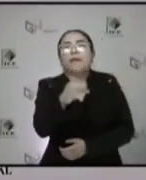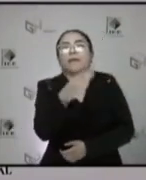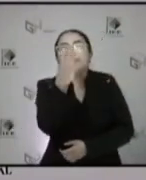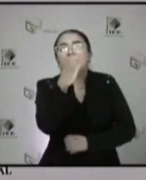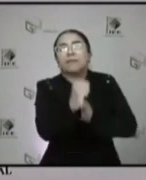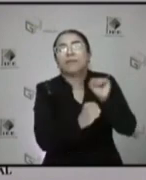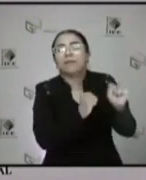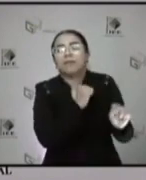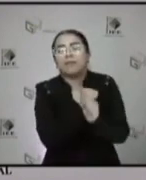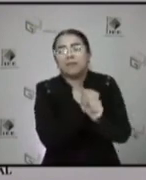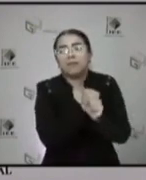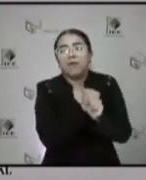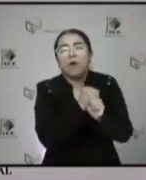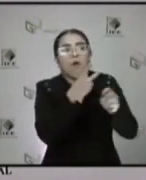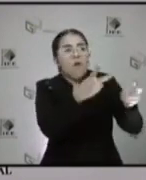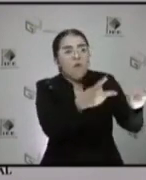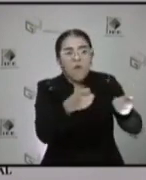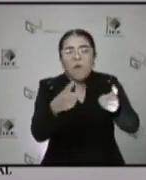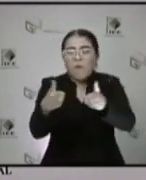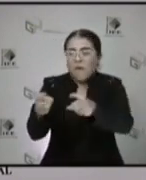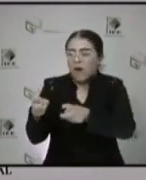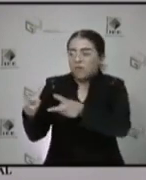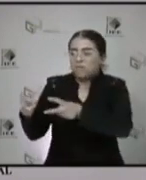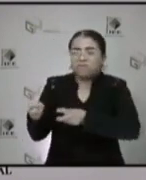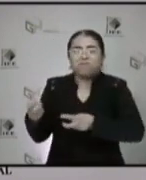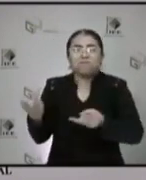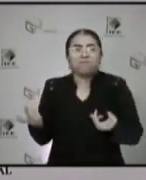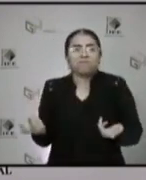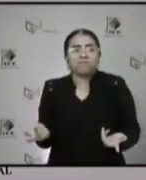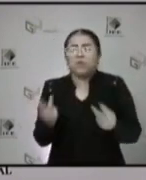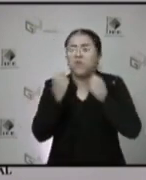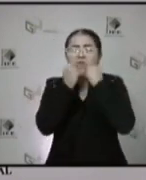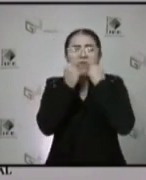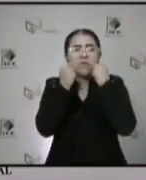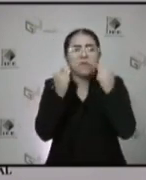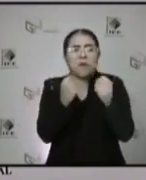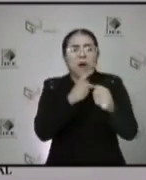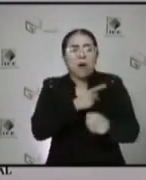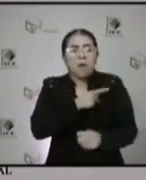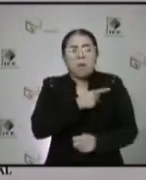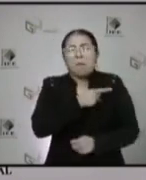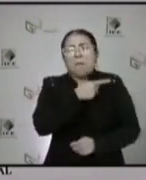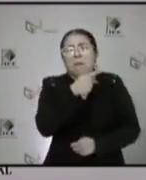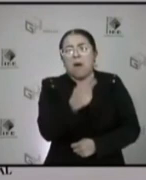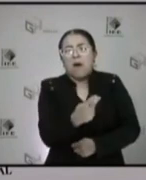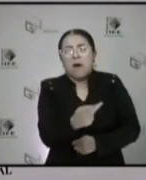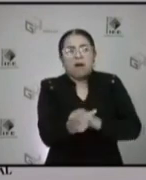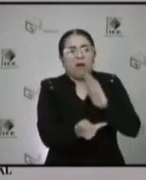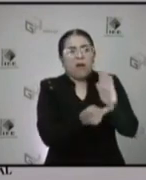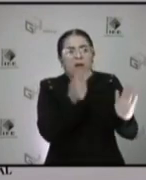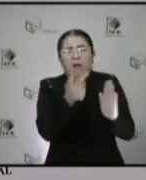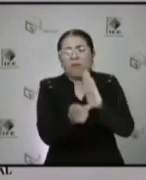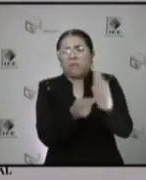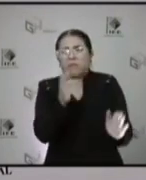años saqueando nuestro querido estado sin importarles el empobrecimiento en el que vive la